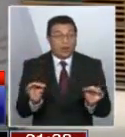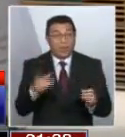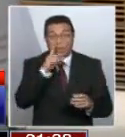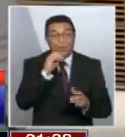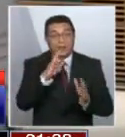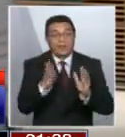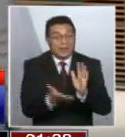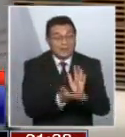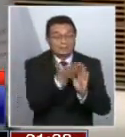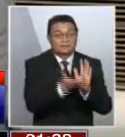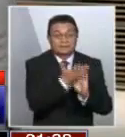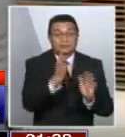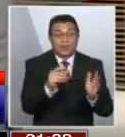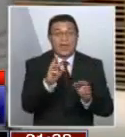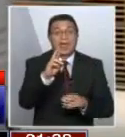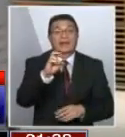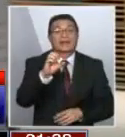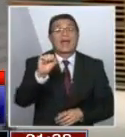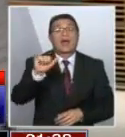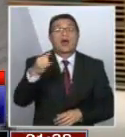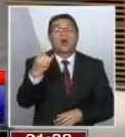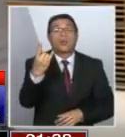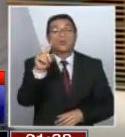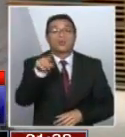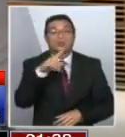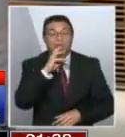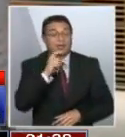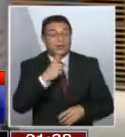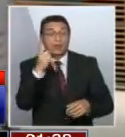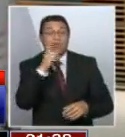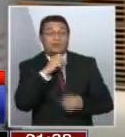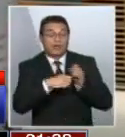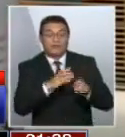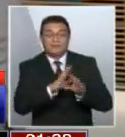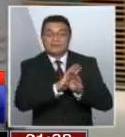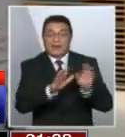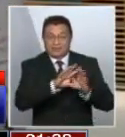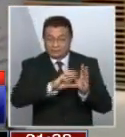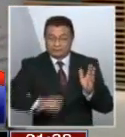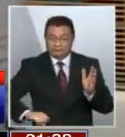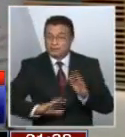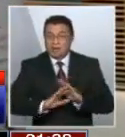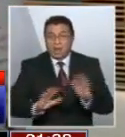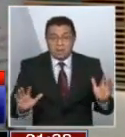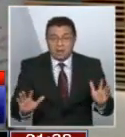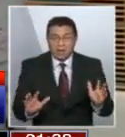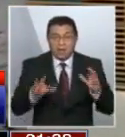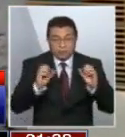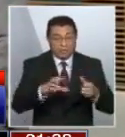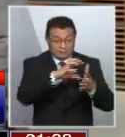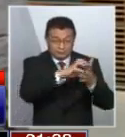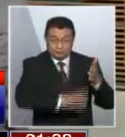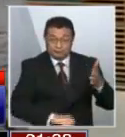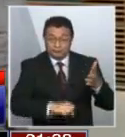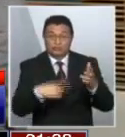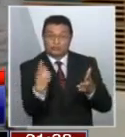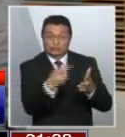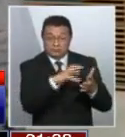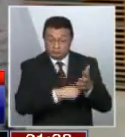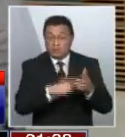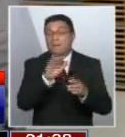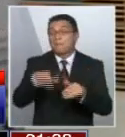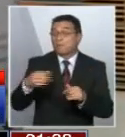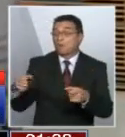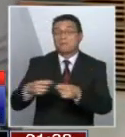se hubieran aplicado los reajustes durante estos últimos años, porque es la aplicación del mismo reajuste que